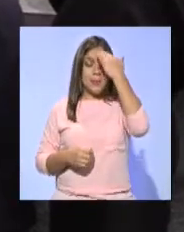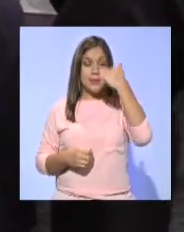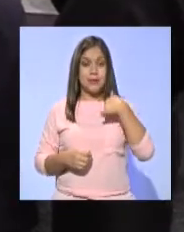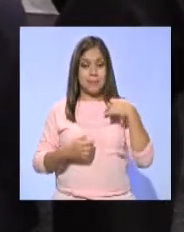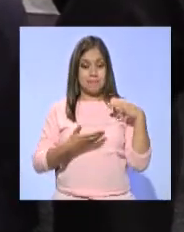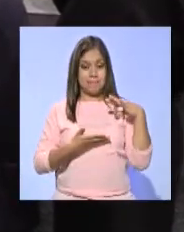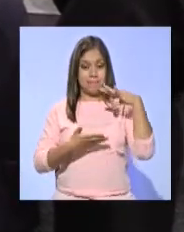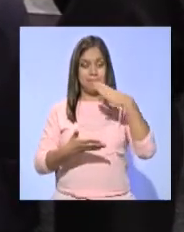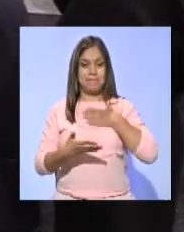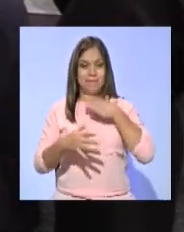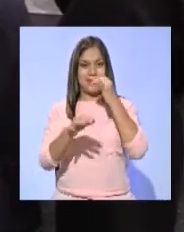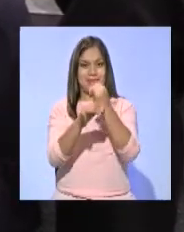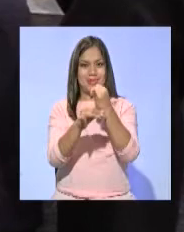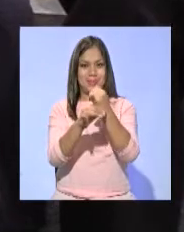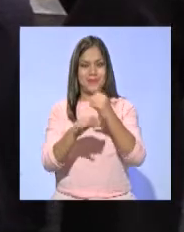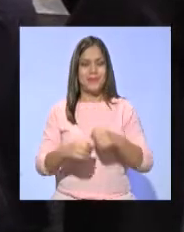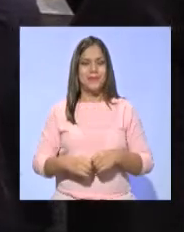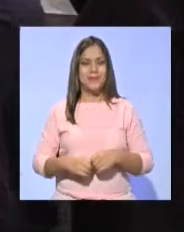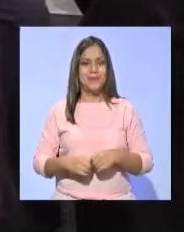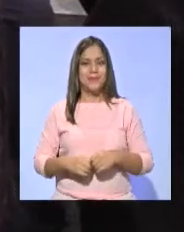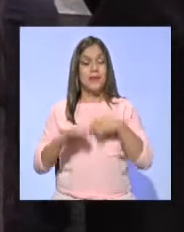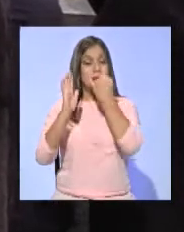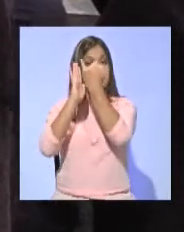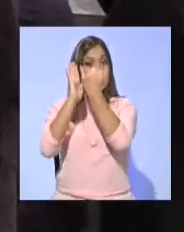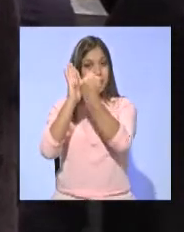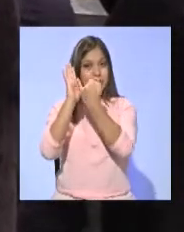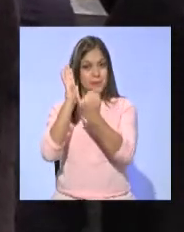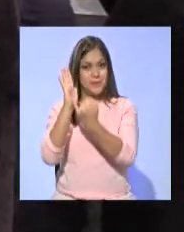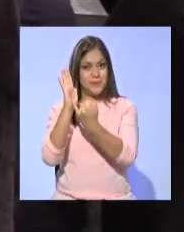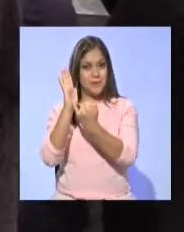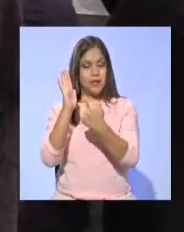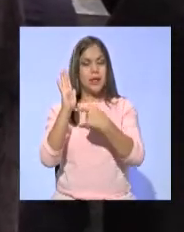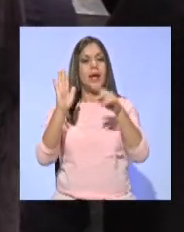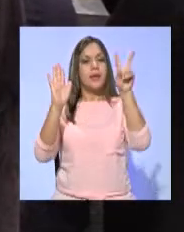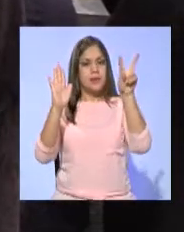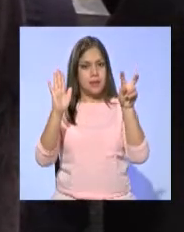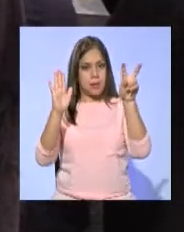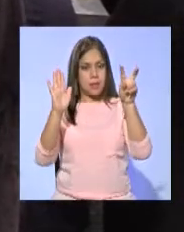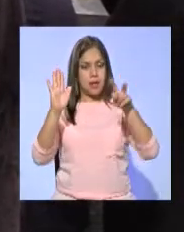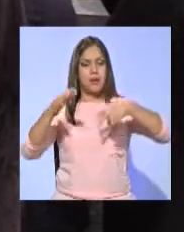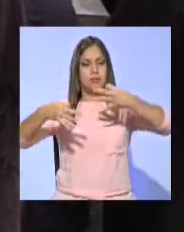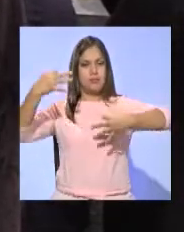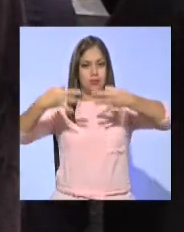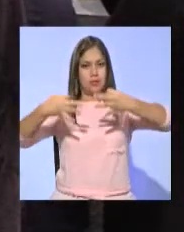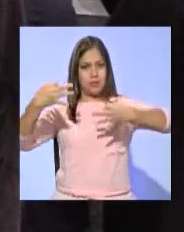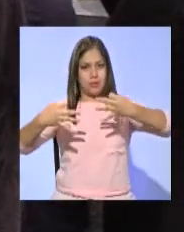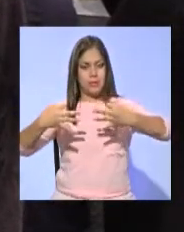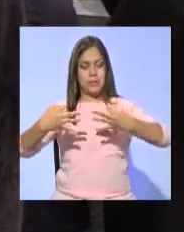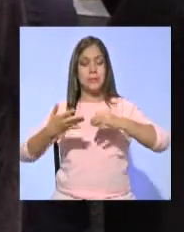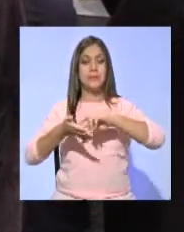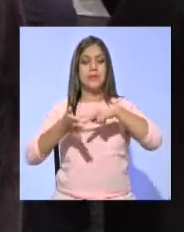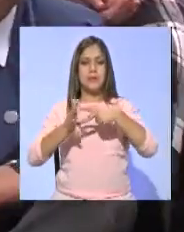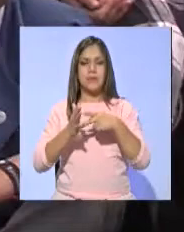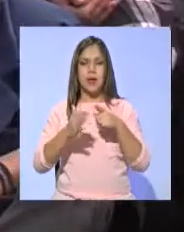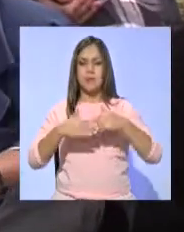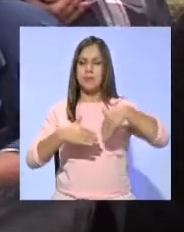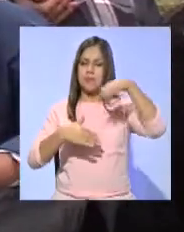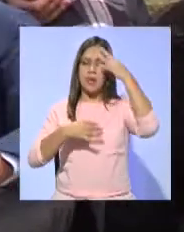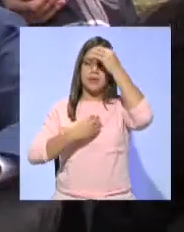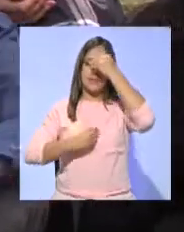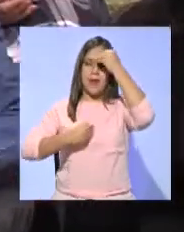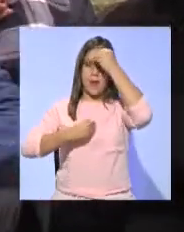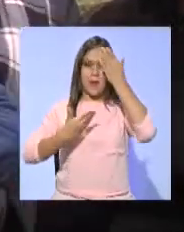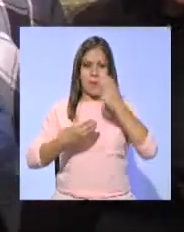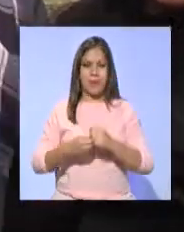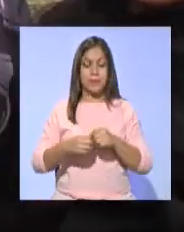a mi institución. El dibujo fue en base a la justicia, porque la justicia representa la mayoría de los valores. El